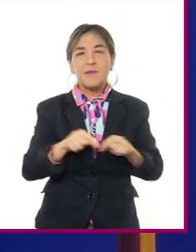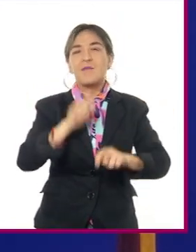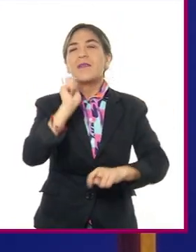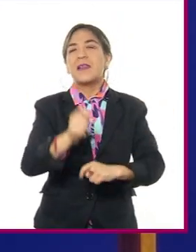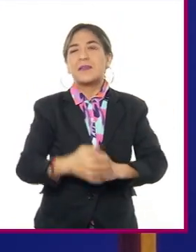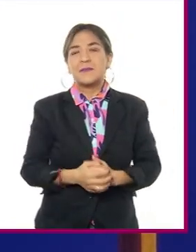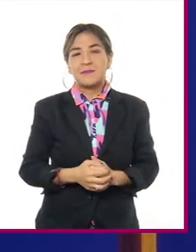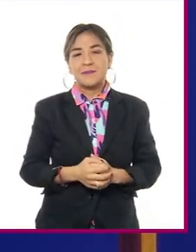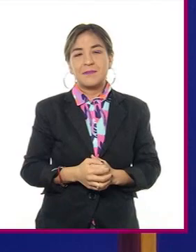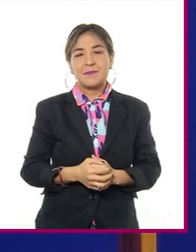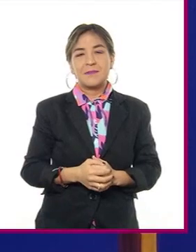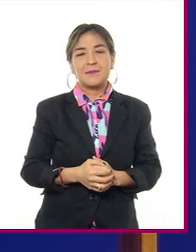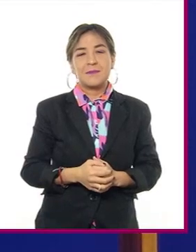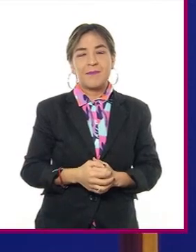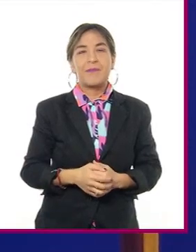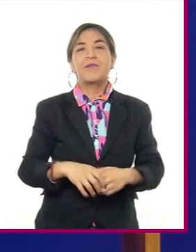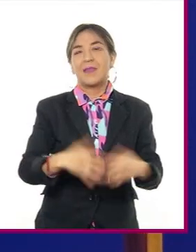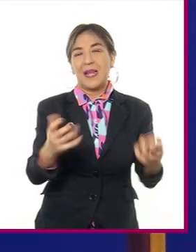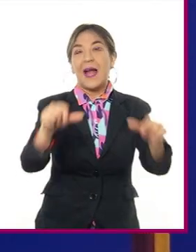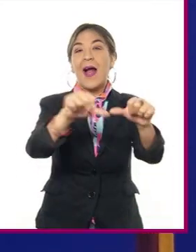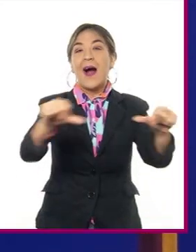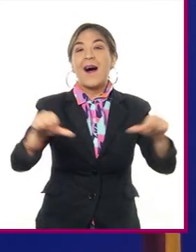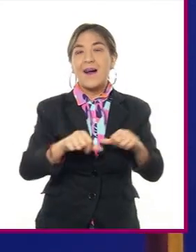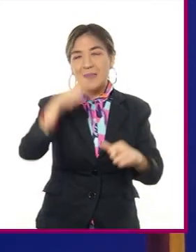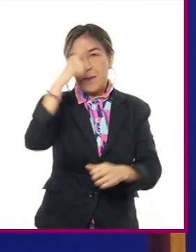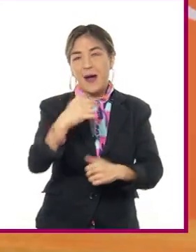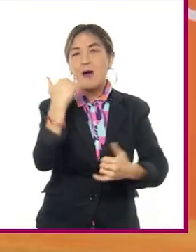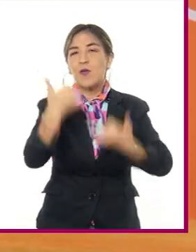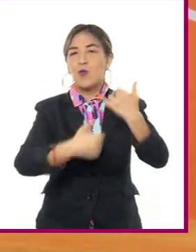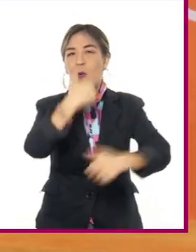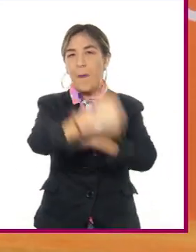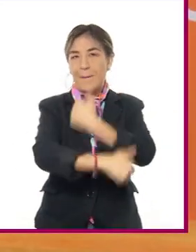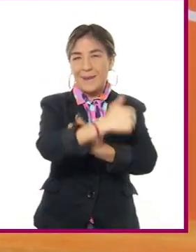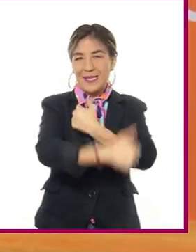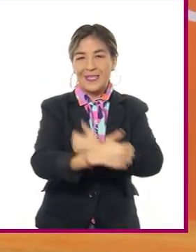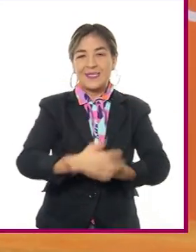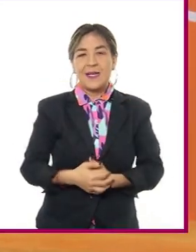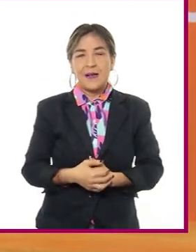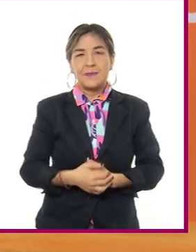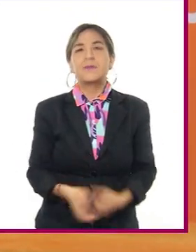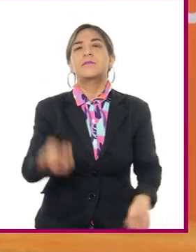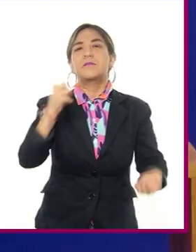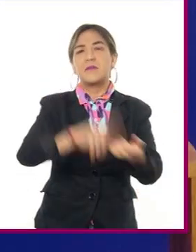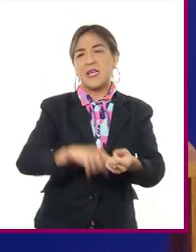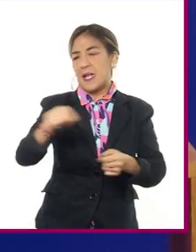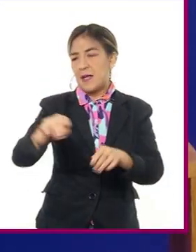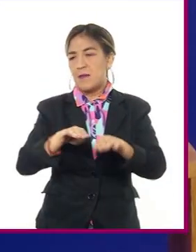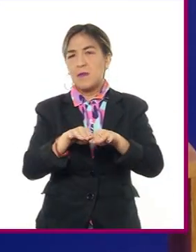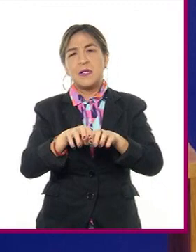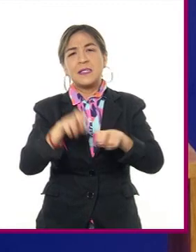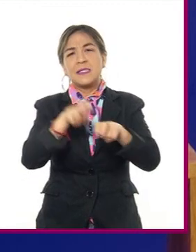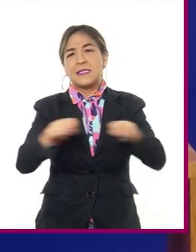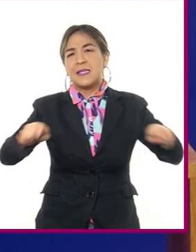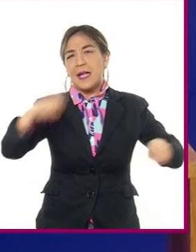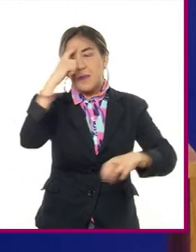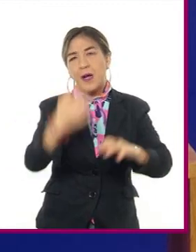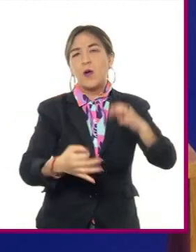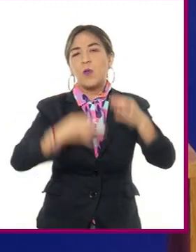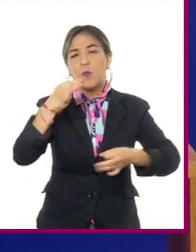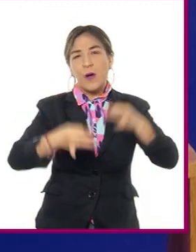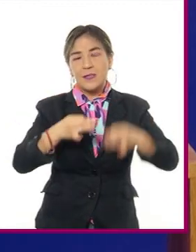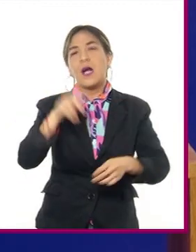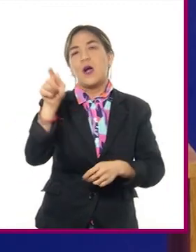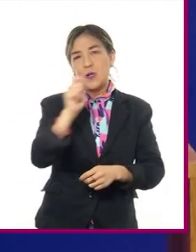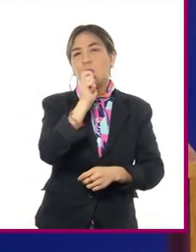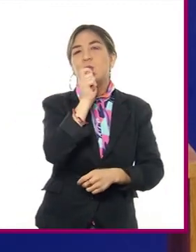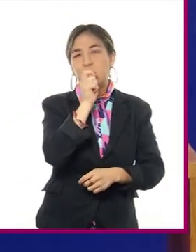sección área de competencia. La banca de jueces a los